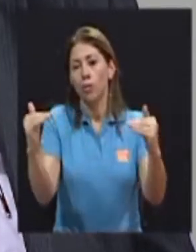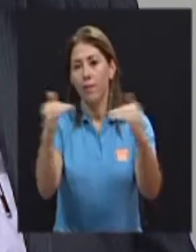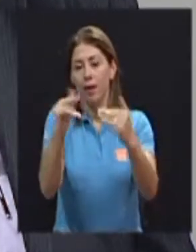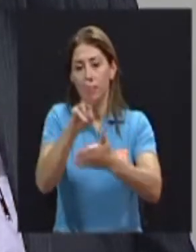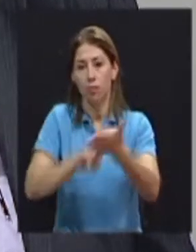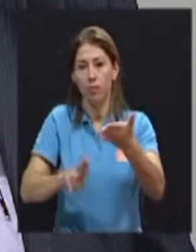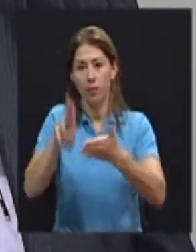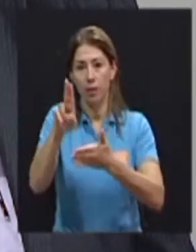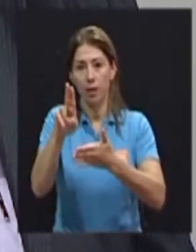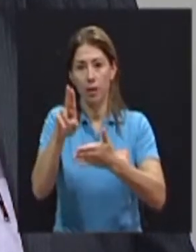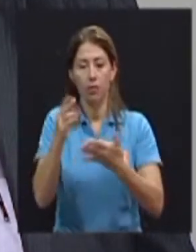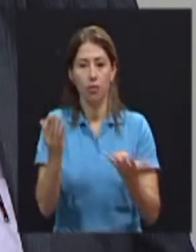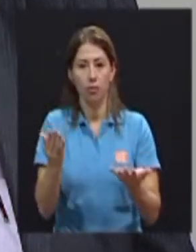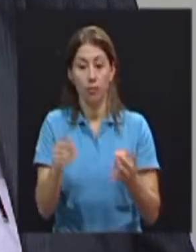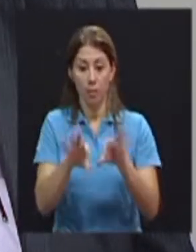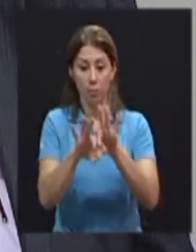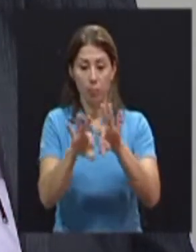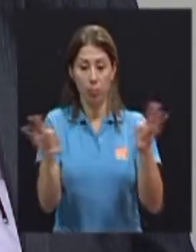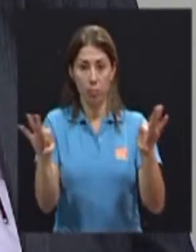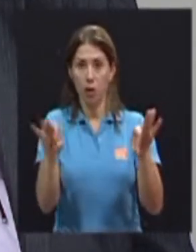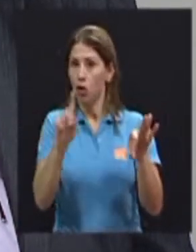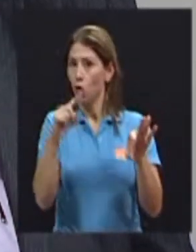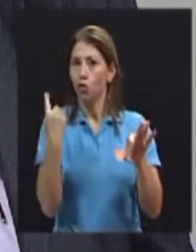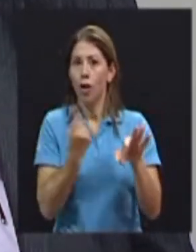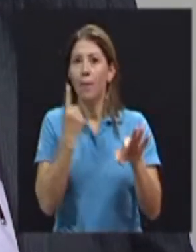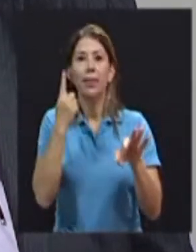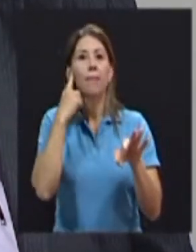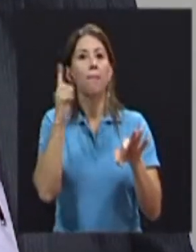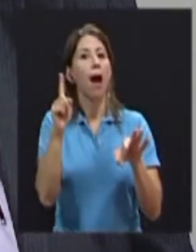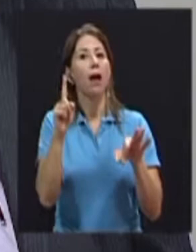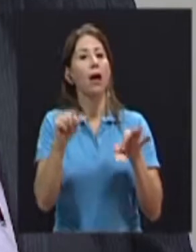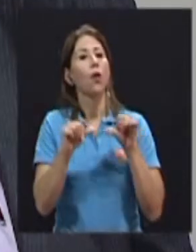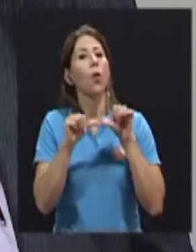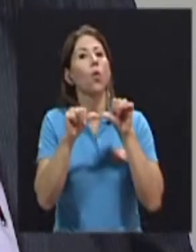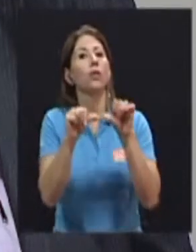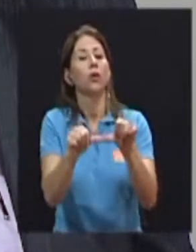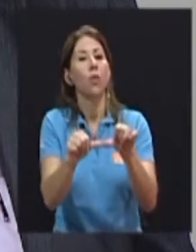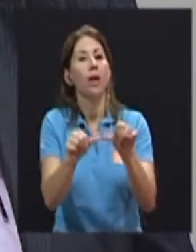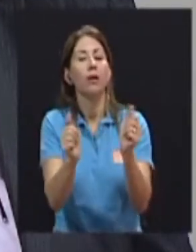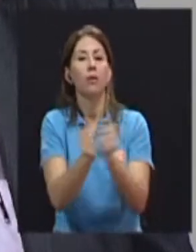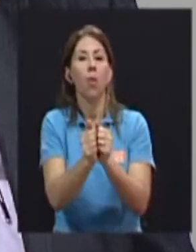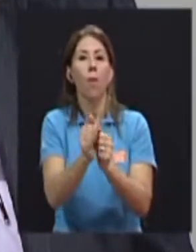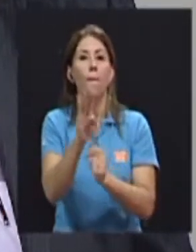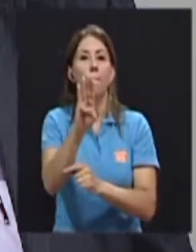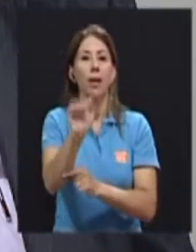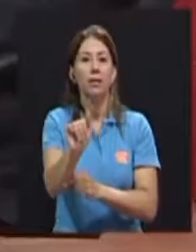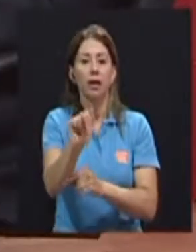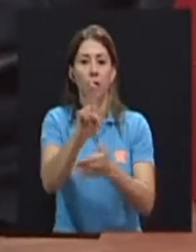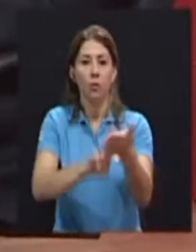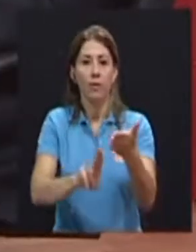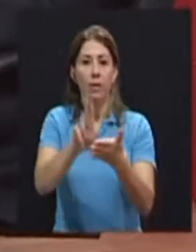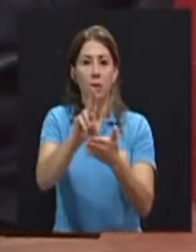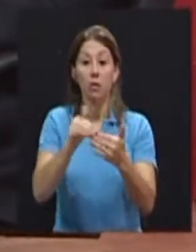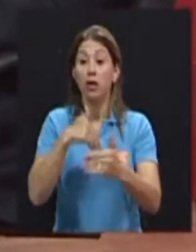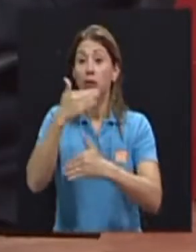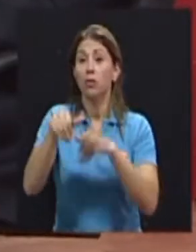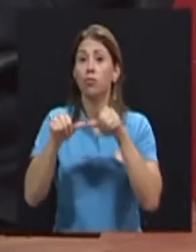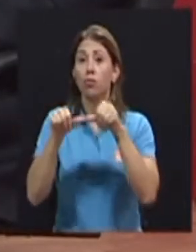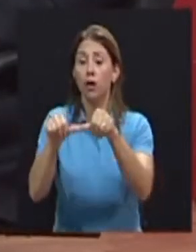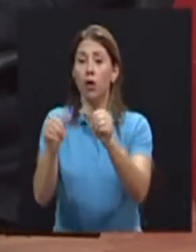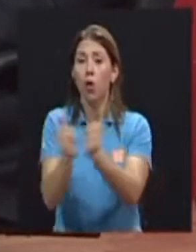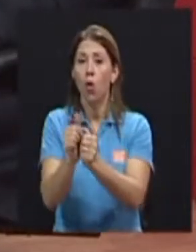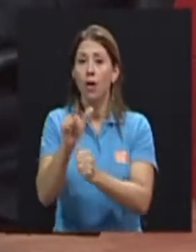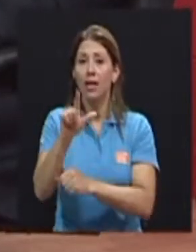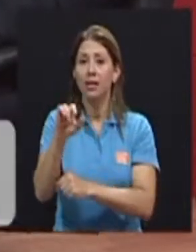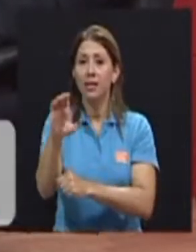es el nivel propedéutico para después seguir en el bachillerato universitario y en la licenciatura, sino que